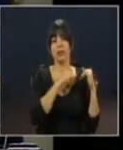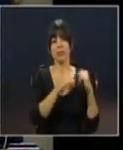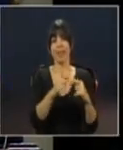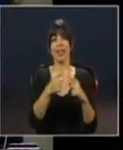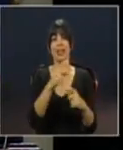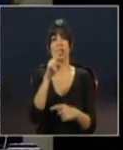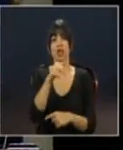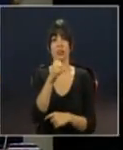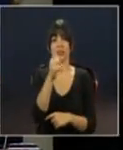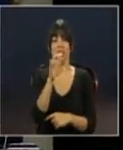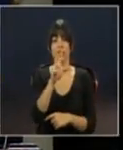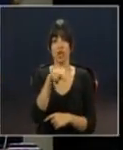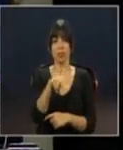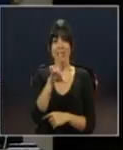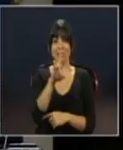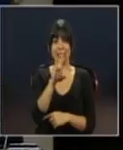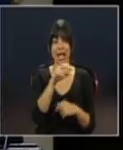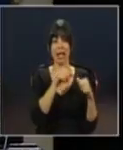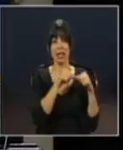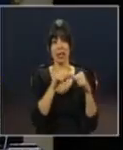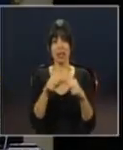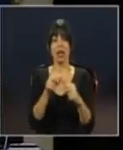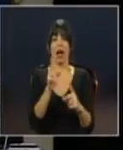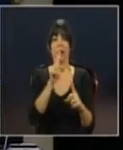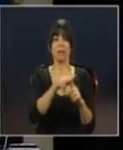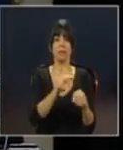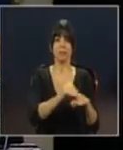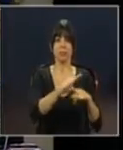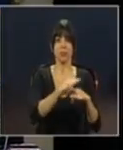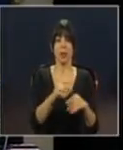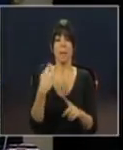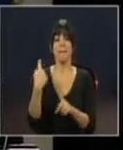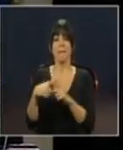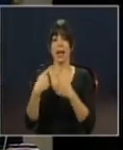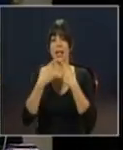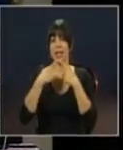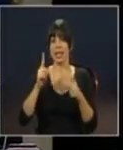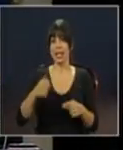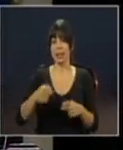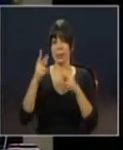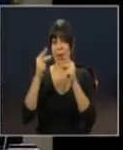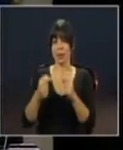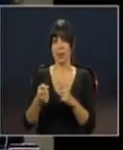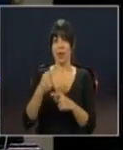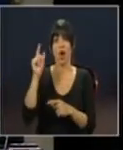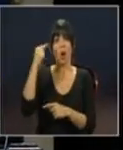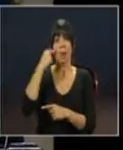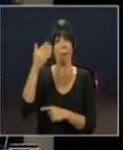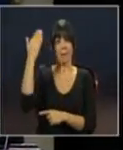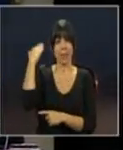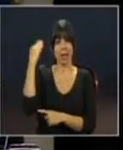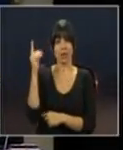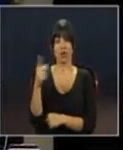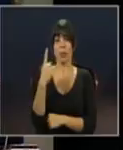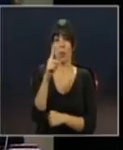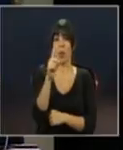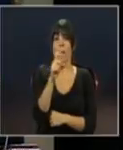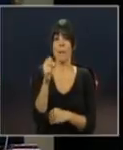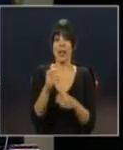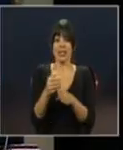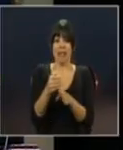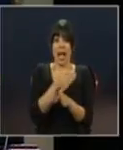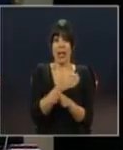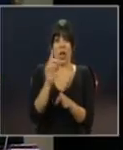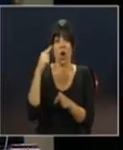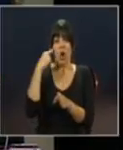2007. Ello de acuerdo con las directrices presupuestarias emitidas por la administración anterior, tan solo un mes antes de que